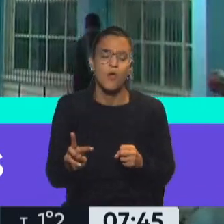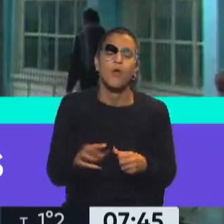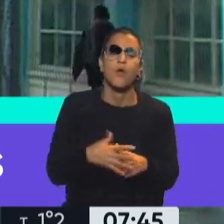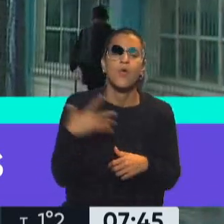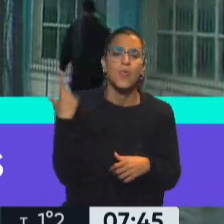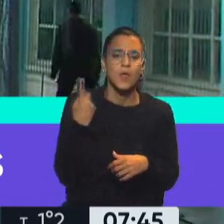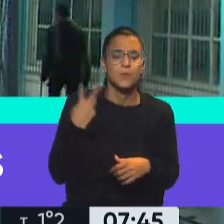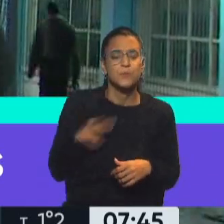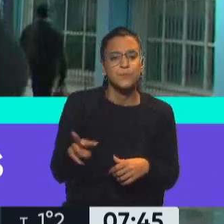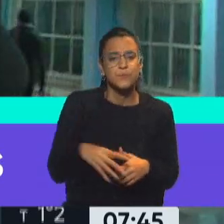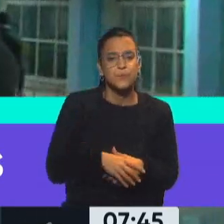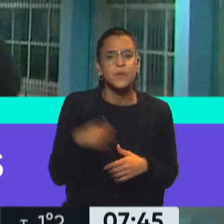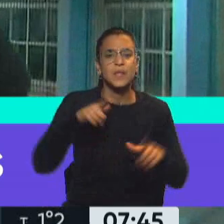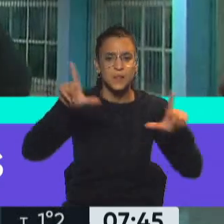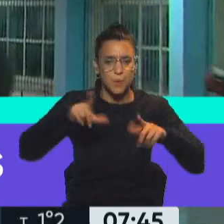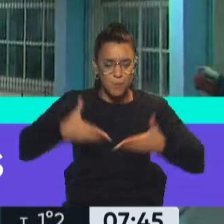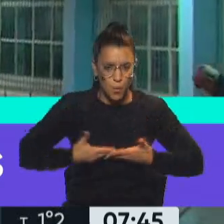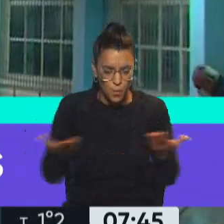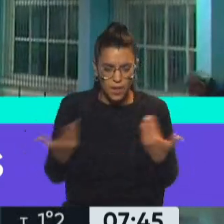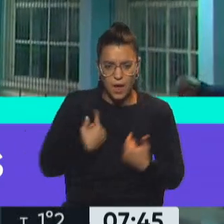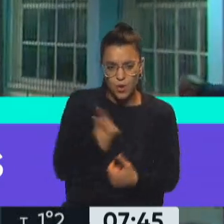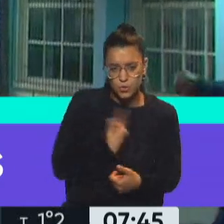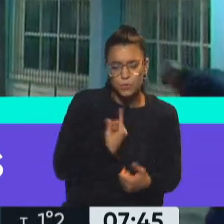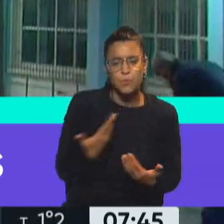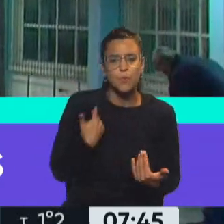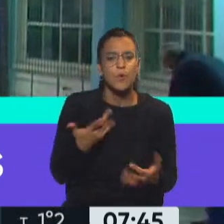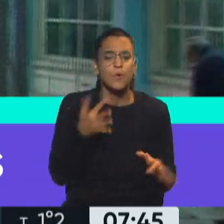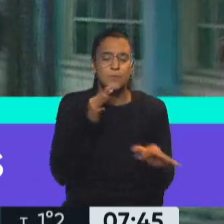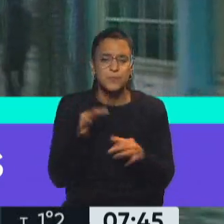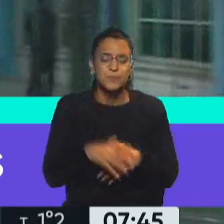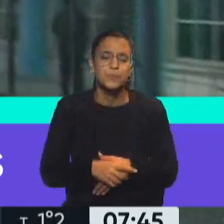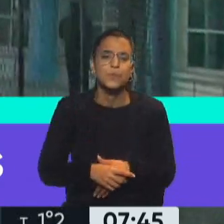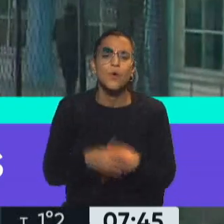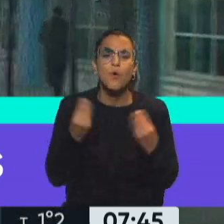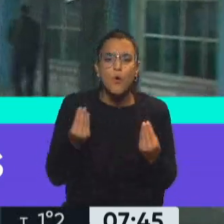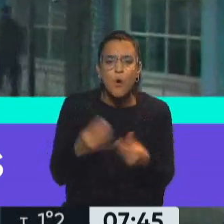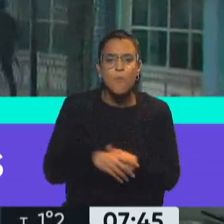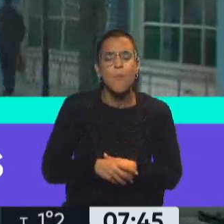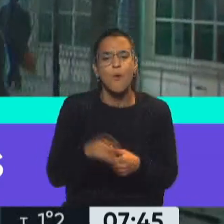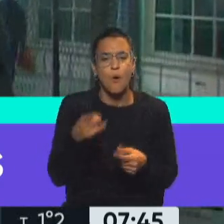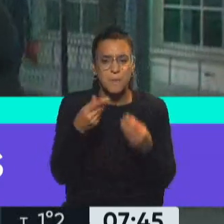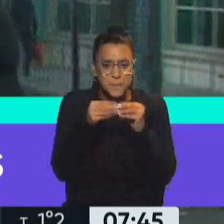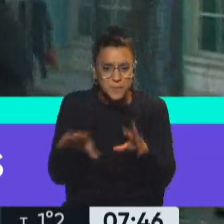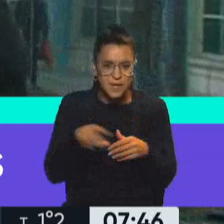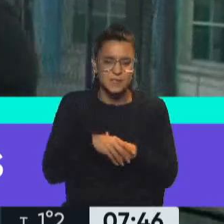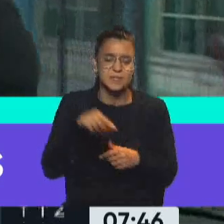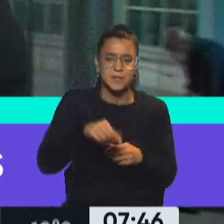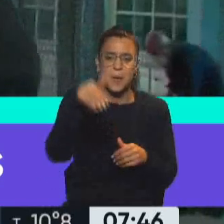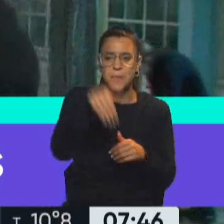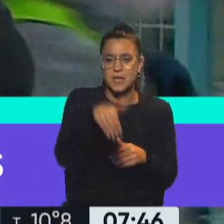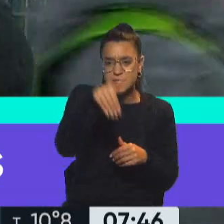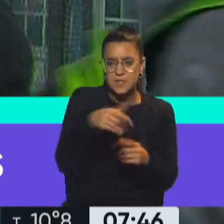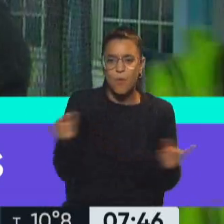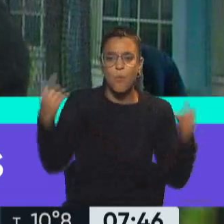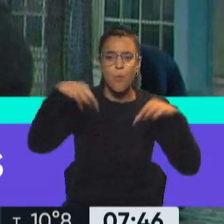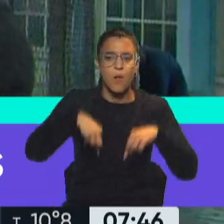atendernos. ¿Cómo está la TV pública? Sí, podemos con varios colegas. ¿Cómo están encarando esta presencialidad, este